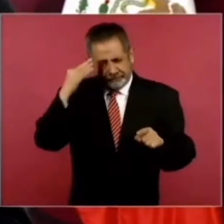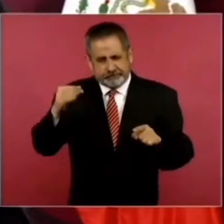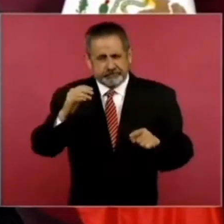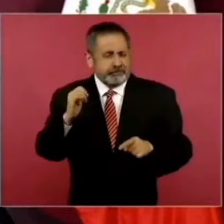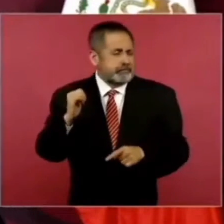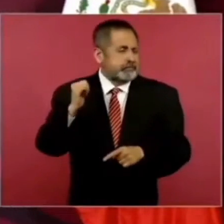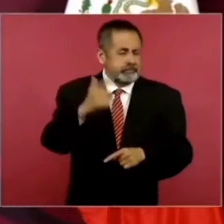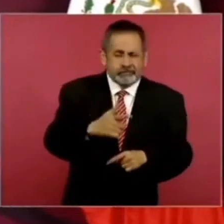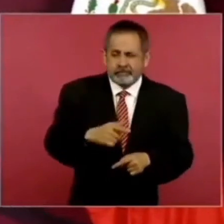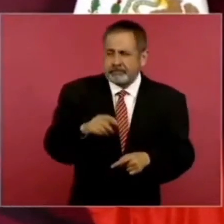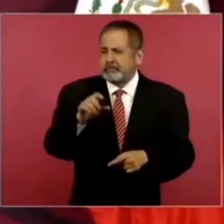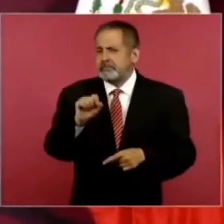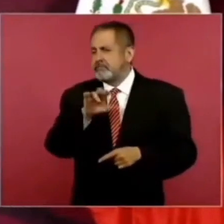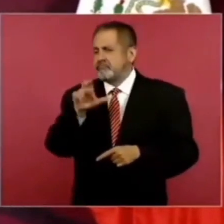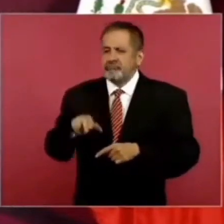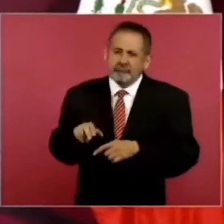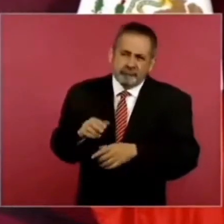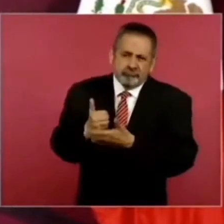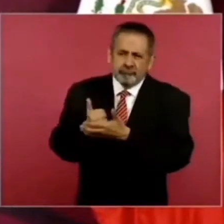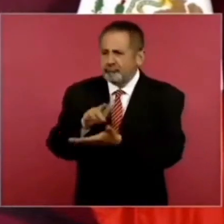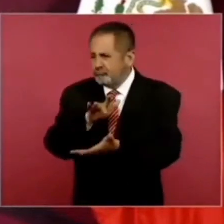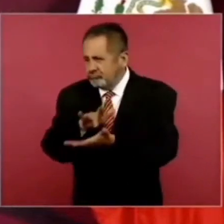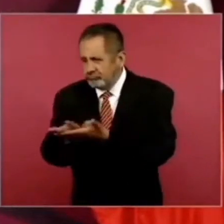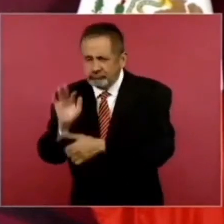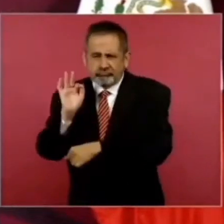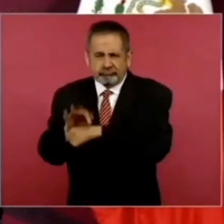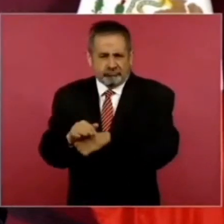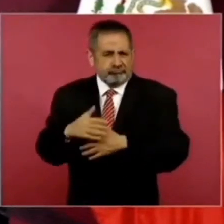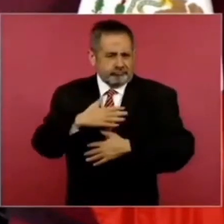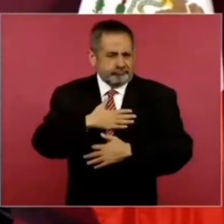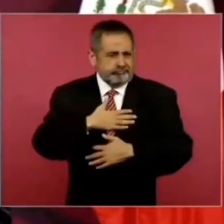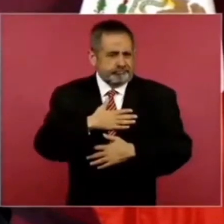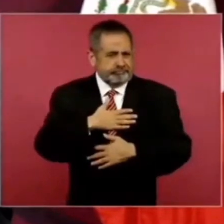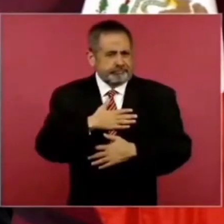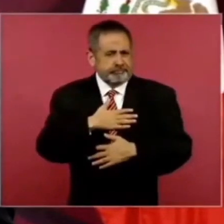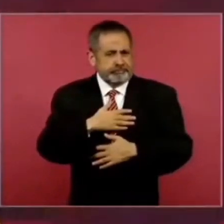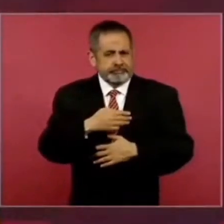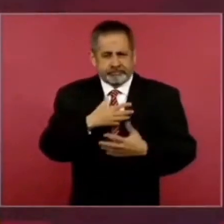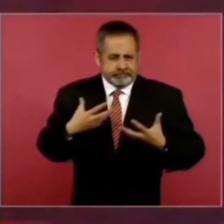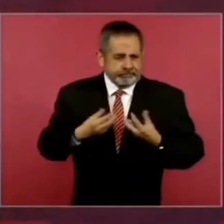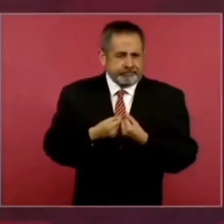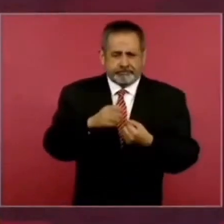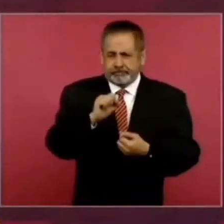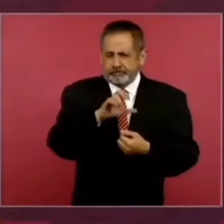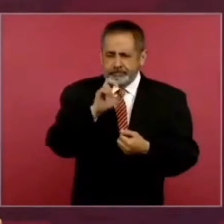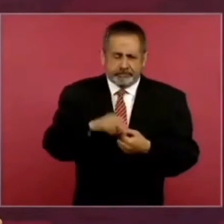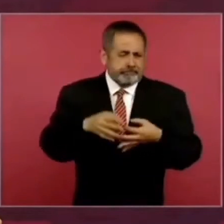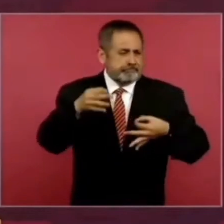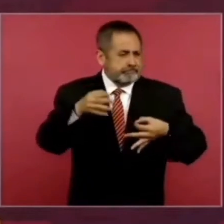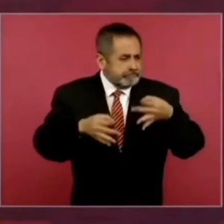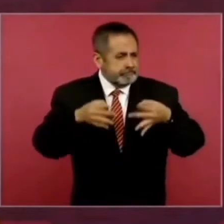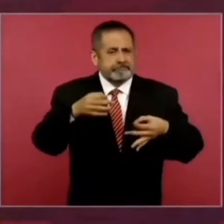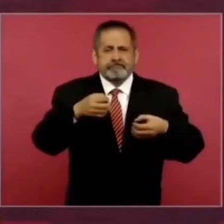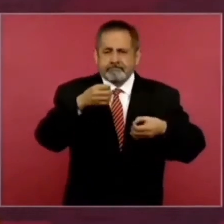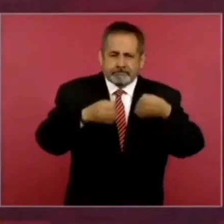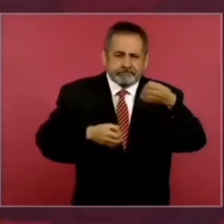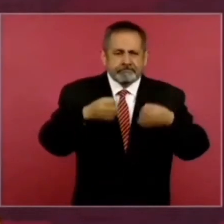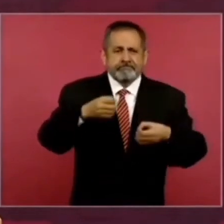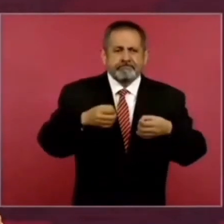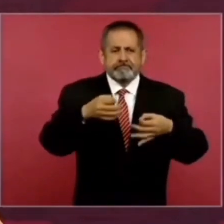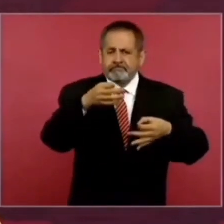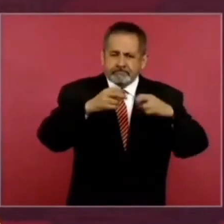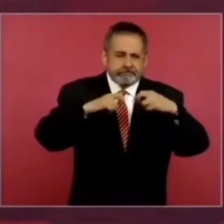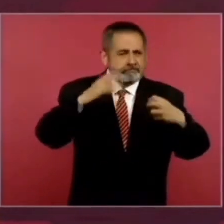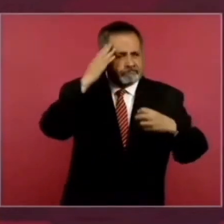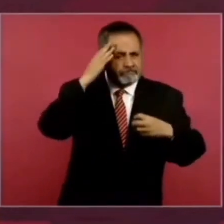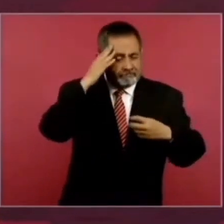que hicieran los integrantes del Poder Judicial, jueces, magistrados, ministros, en